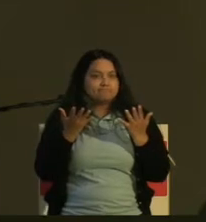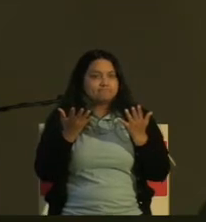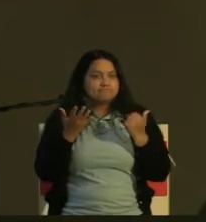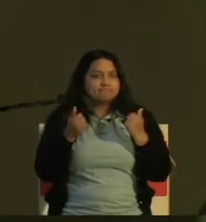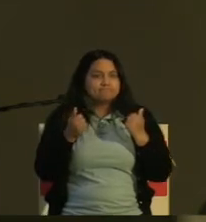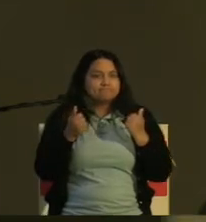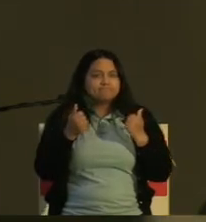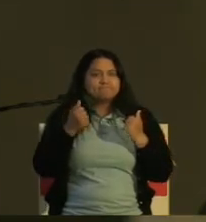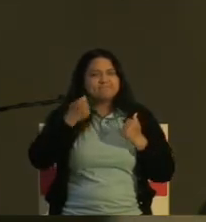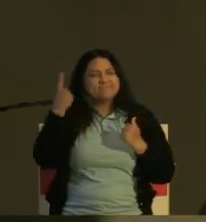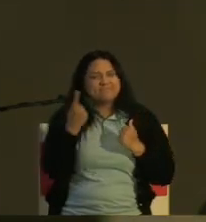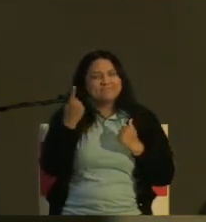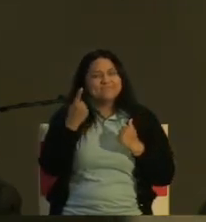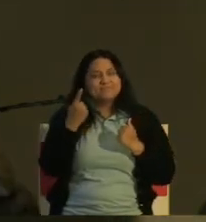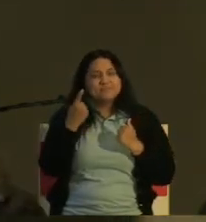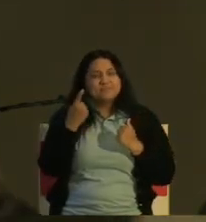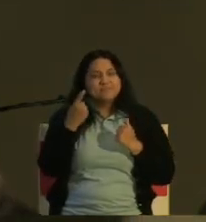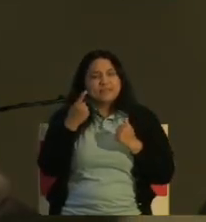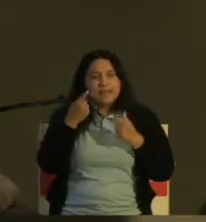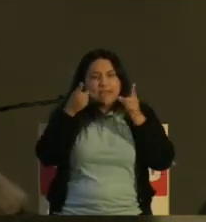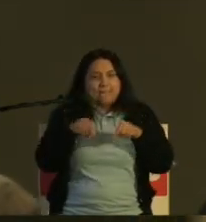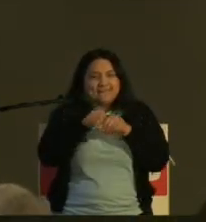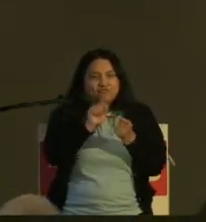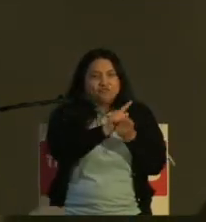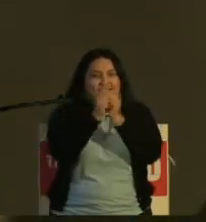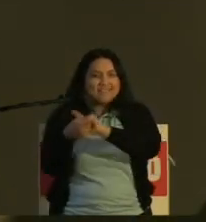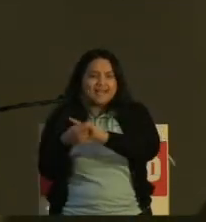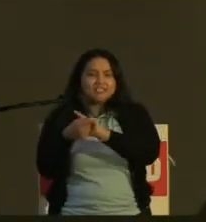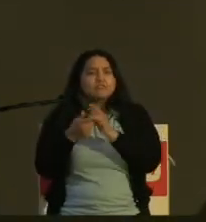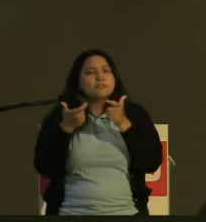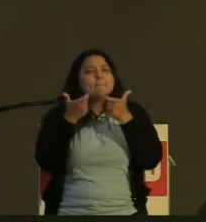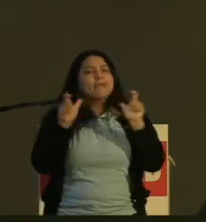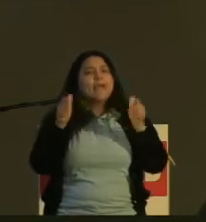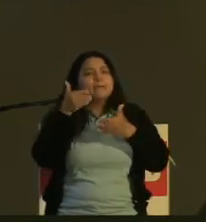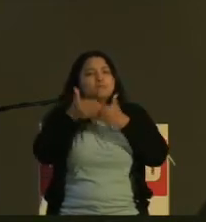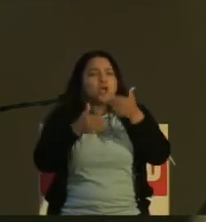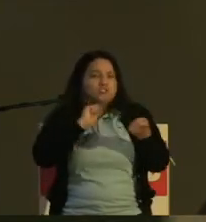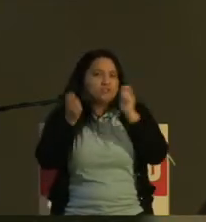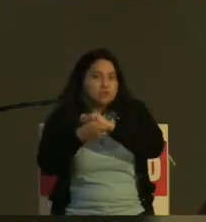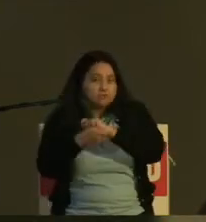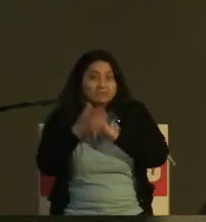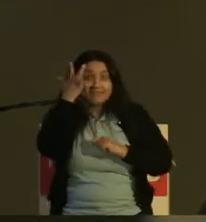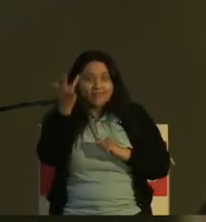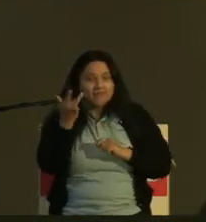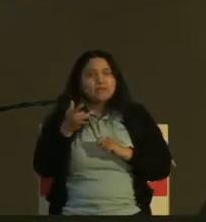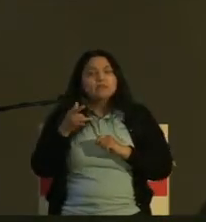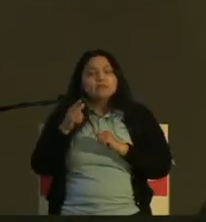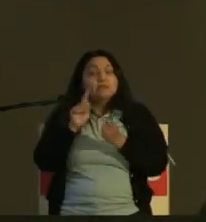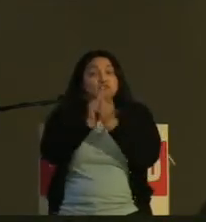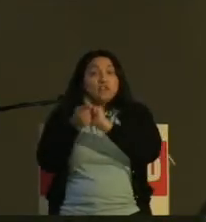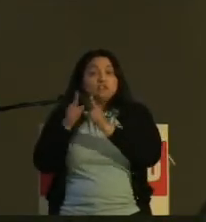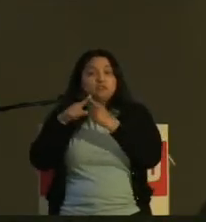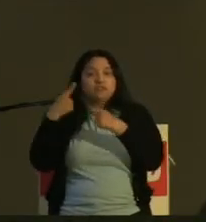ya lo que se había conseguido en cuanto a la traducción, yo pienso que hubo un gran retroceso, porque se empezó a traducir ya no al castellano,